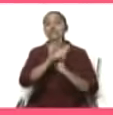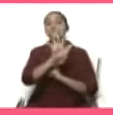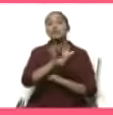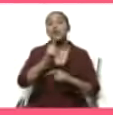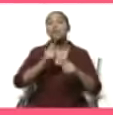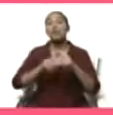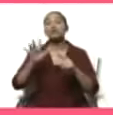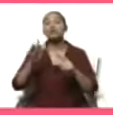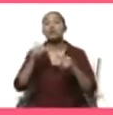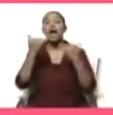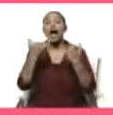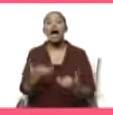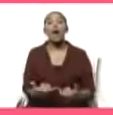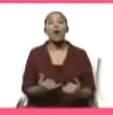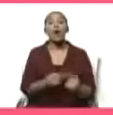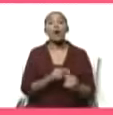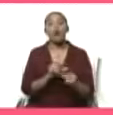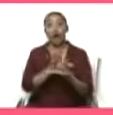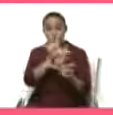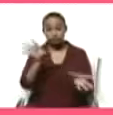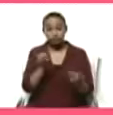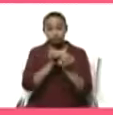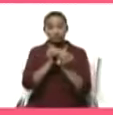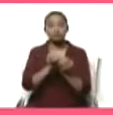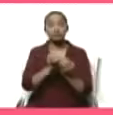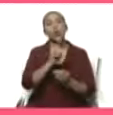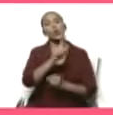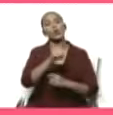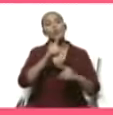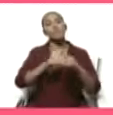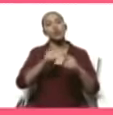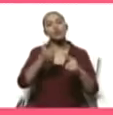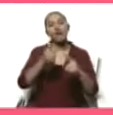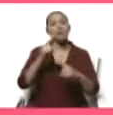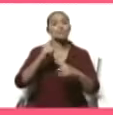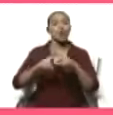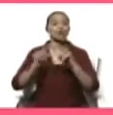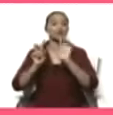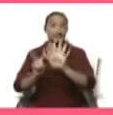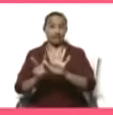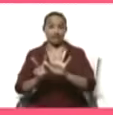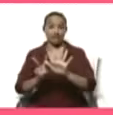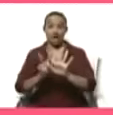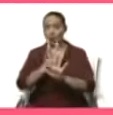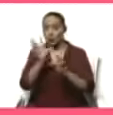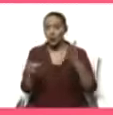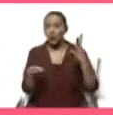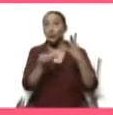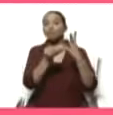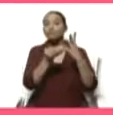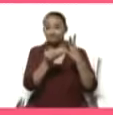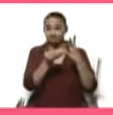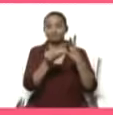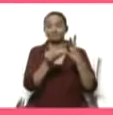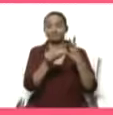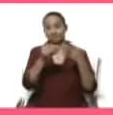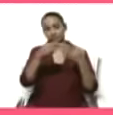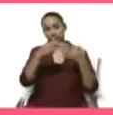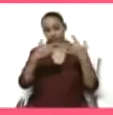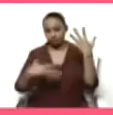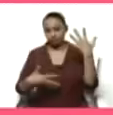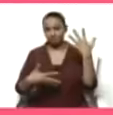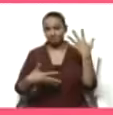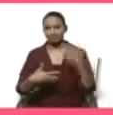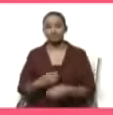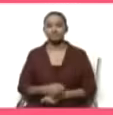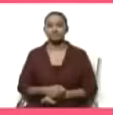10 * 7 1 * 10 por 7 fueron incluidos ahora las bases